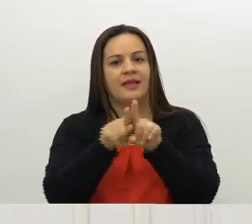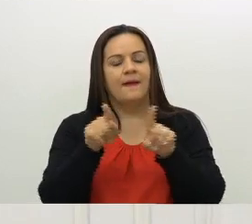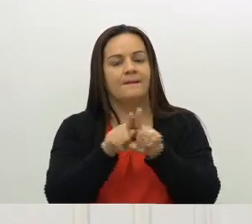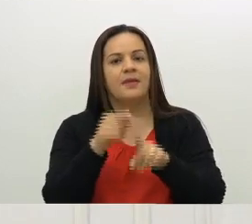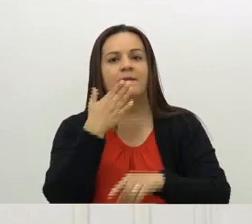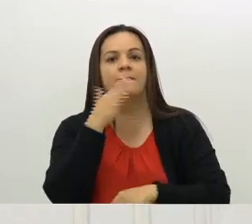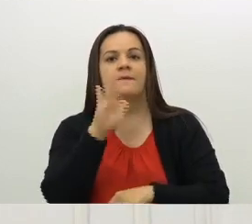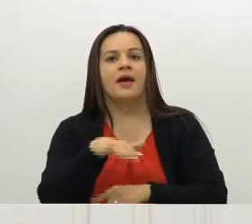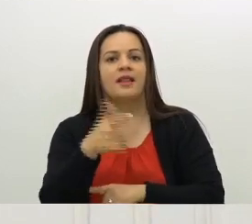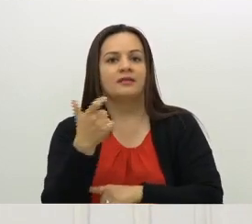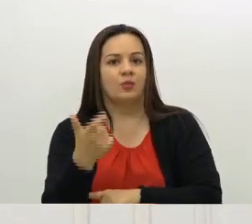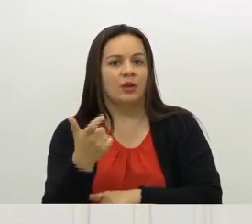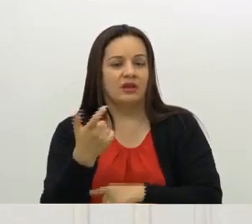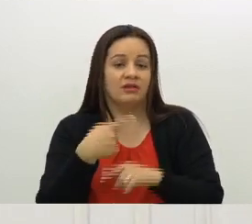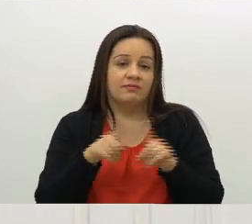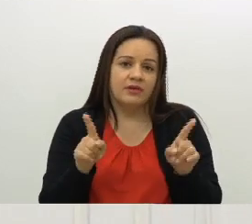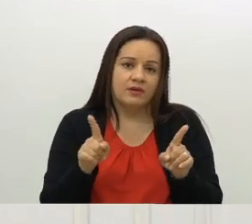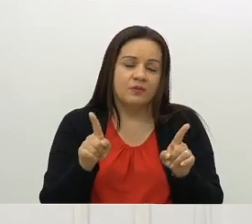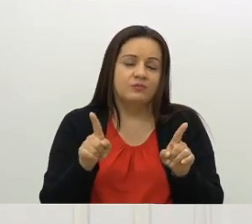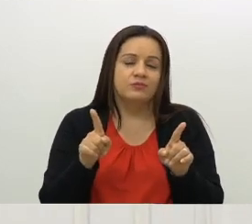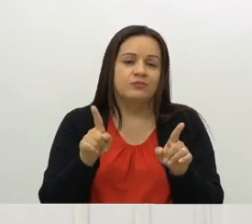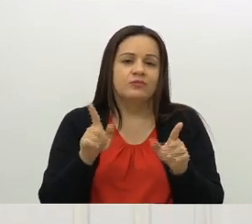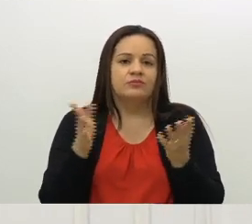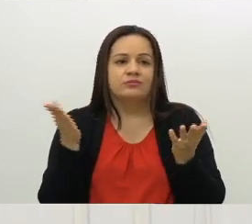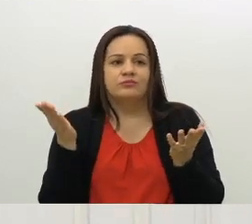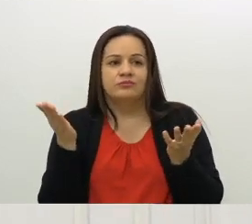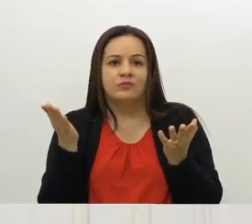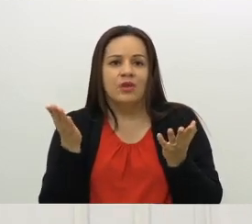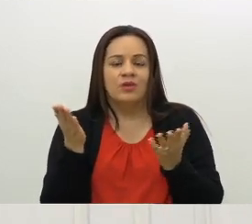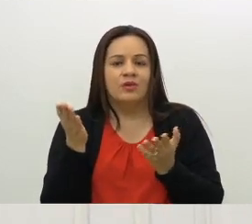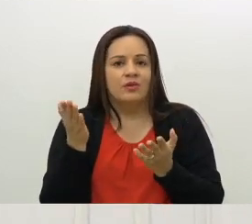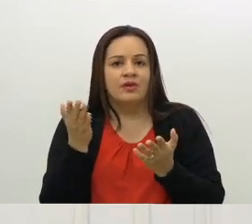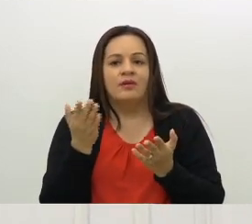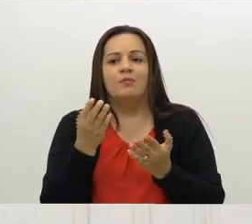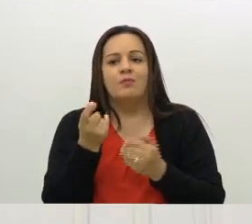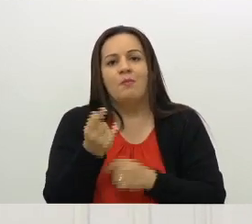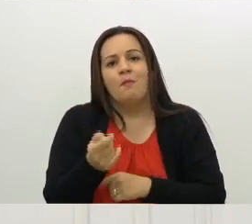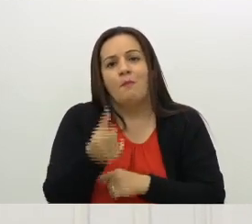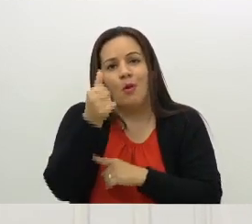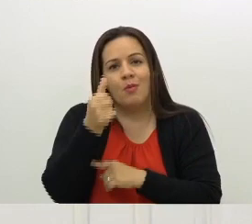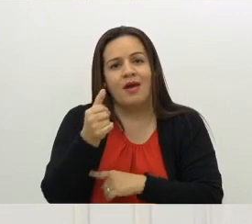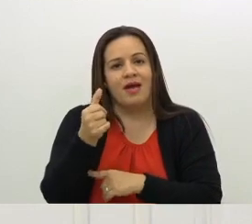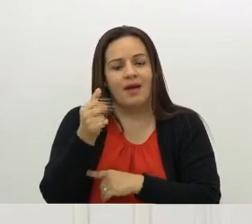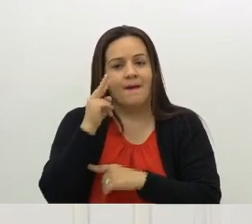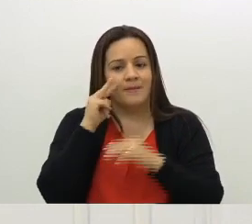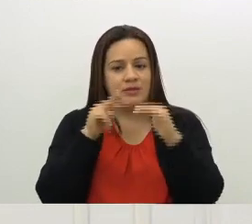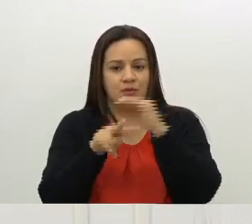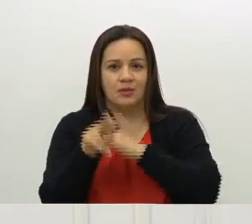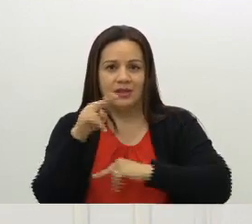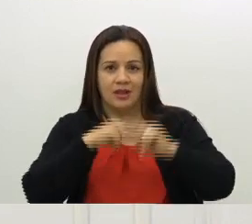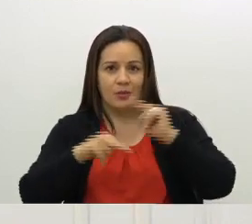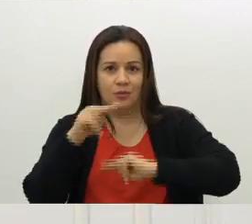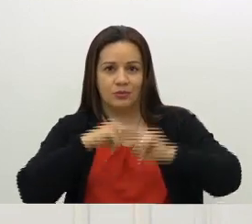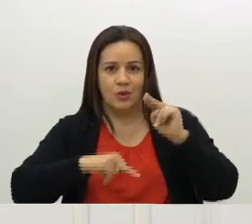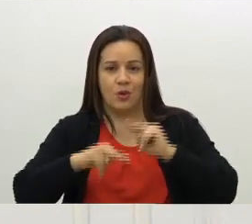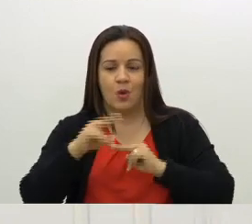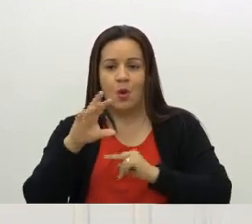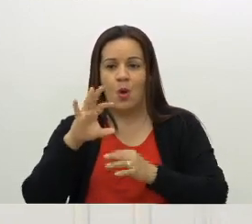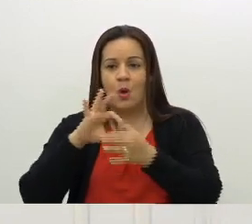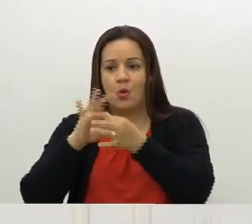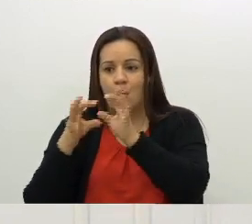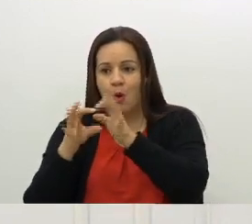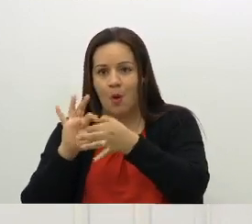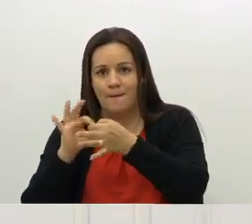suerte, pero sobre todo, digamos, poca visión del negocio. Cuando Copeagri se sale, se